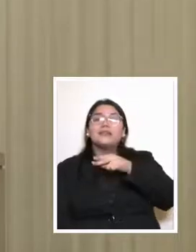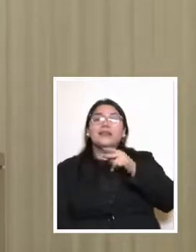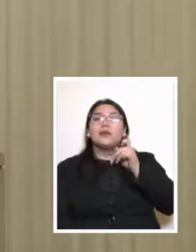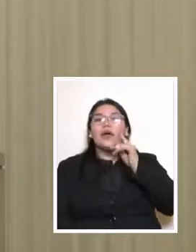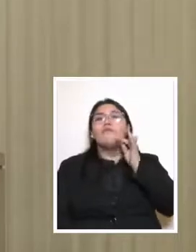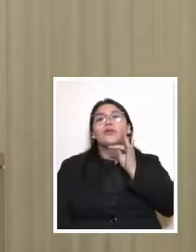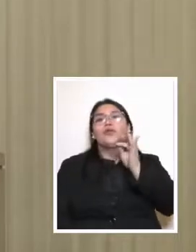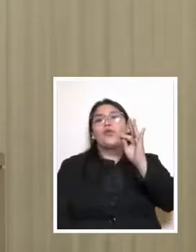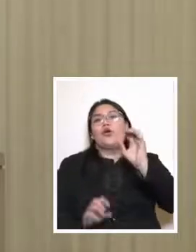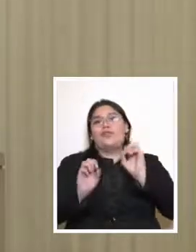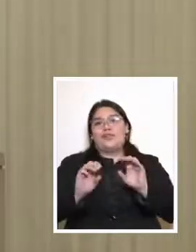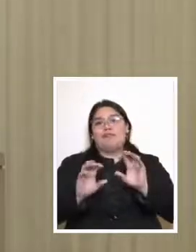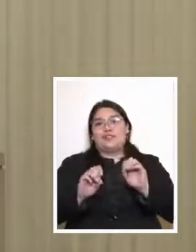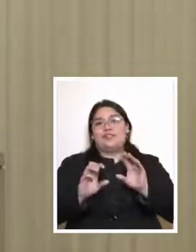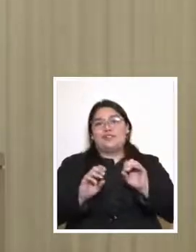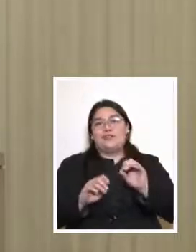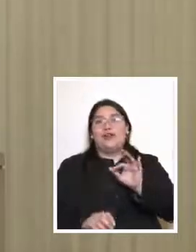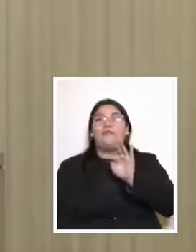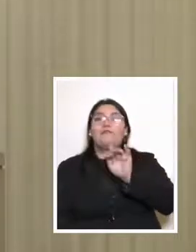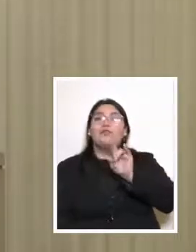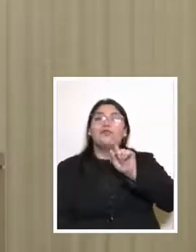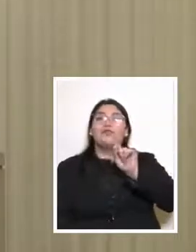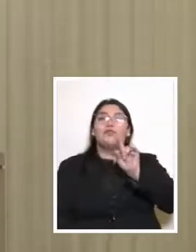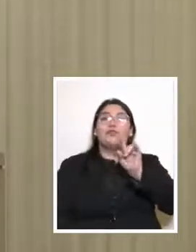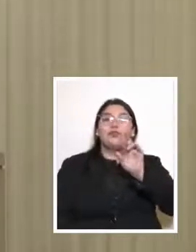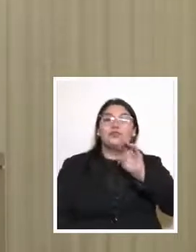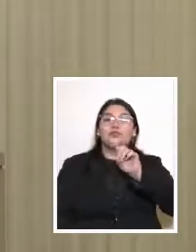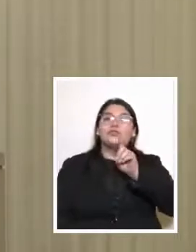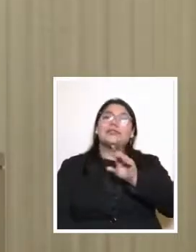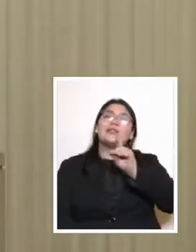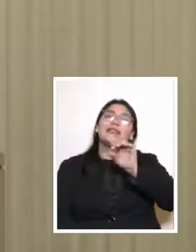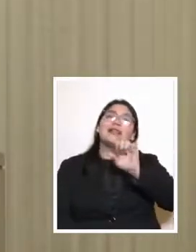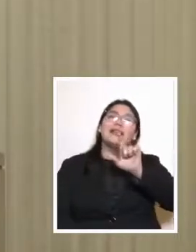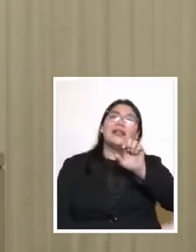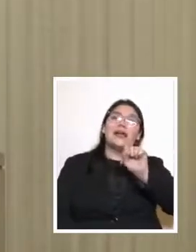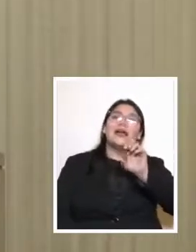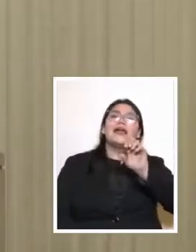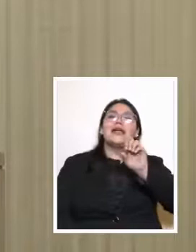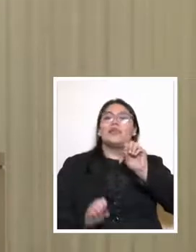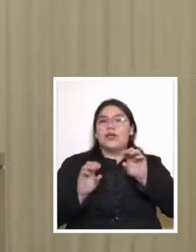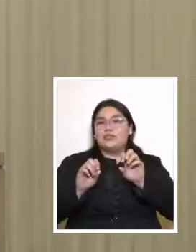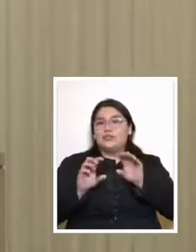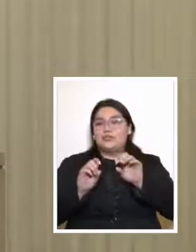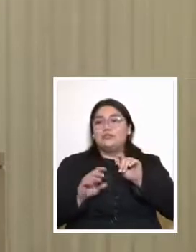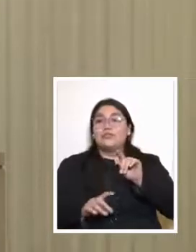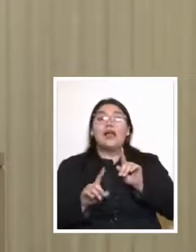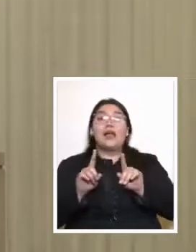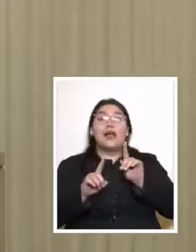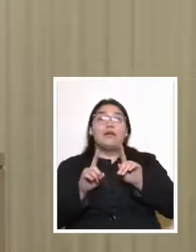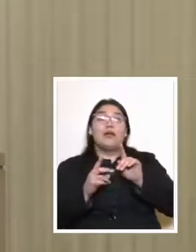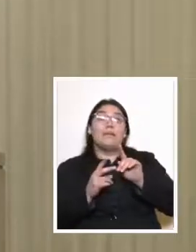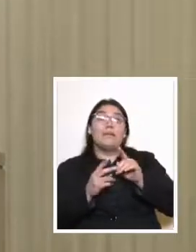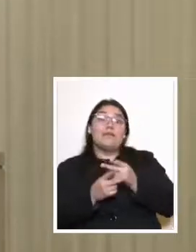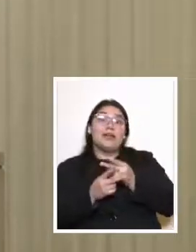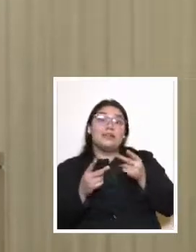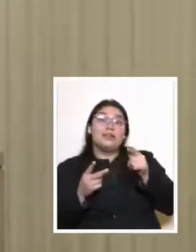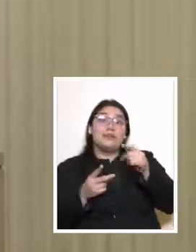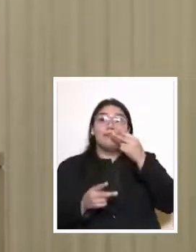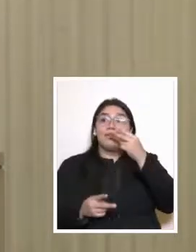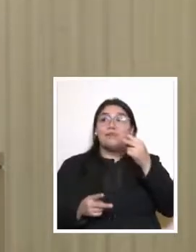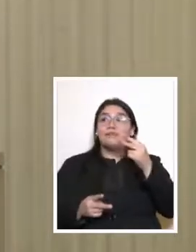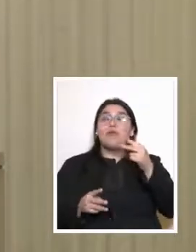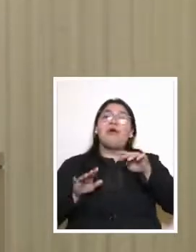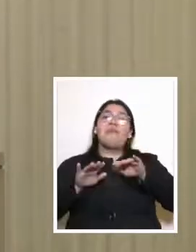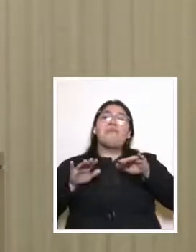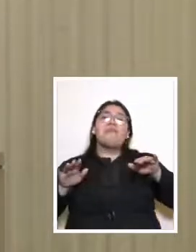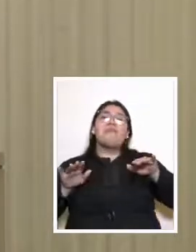la Educación. Ese es el hashtag. Si quieren hacer alguna pregunta, podemos recoger algunas de ellas en el panel que vamos a decir. Iba a decir mesa redonda, pero podemos